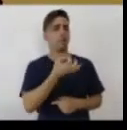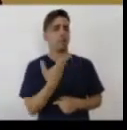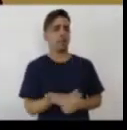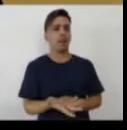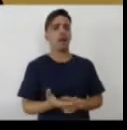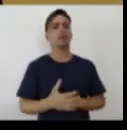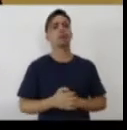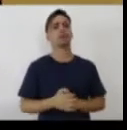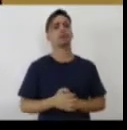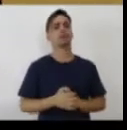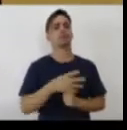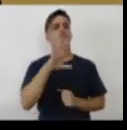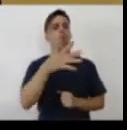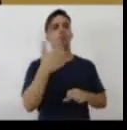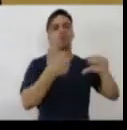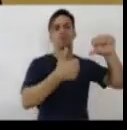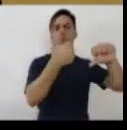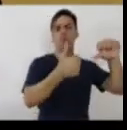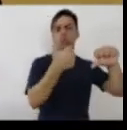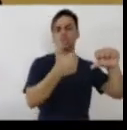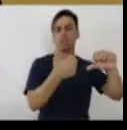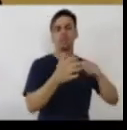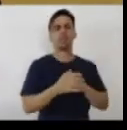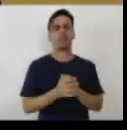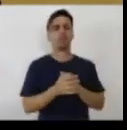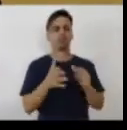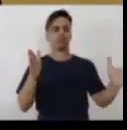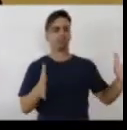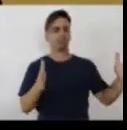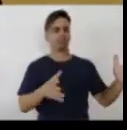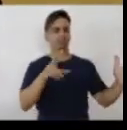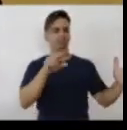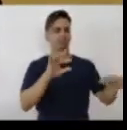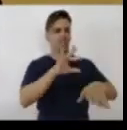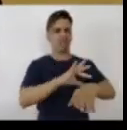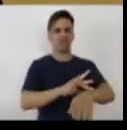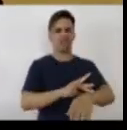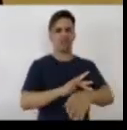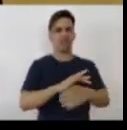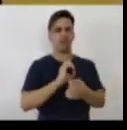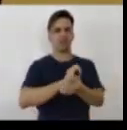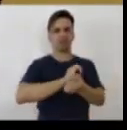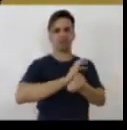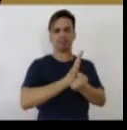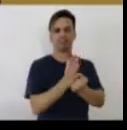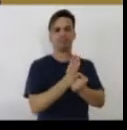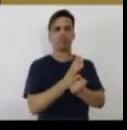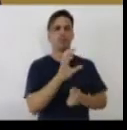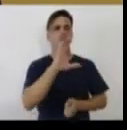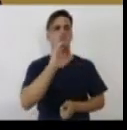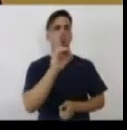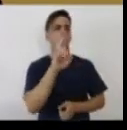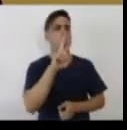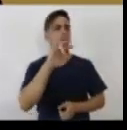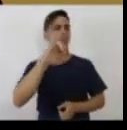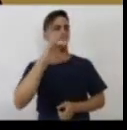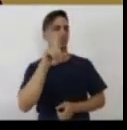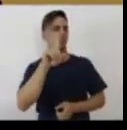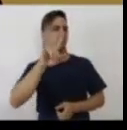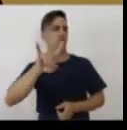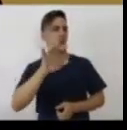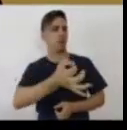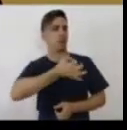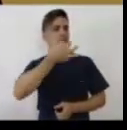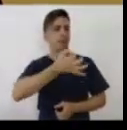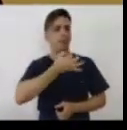momento explicando el comportamiento de la pandemia de la COVID-19 se puede